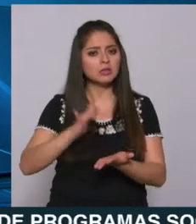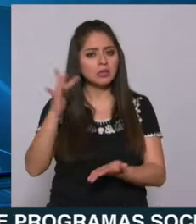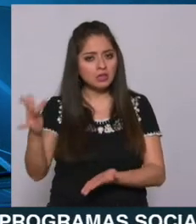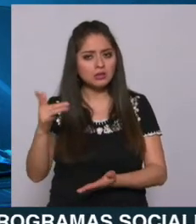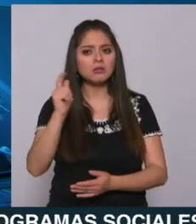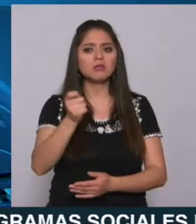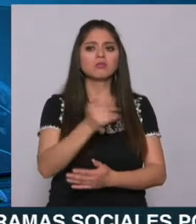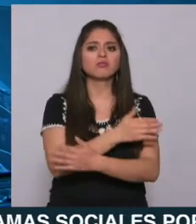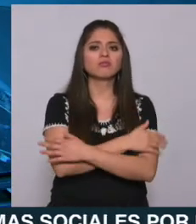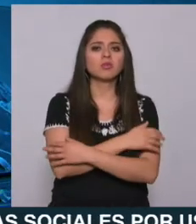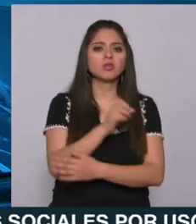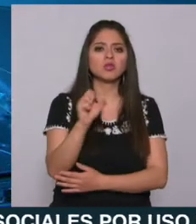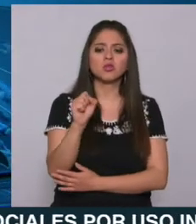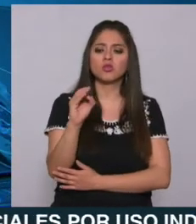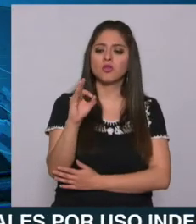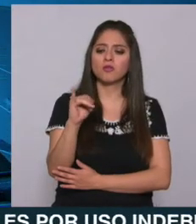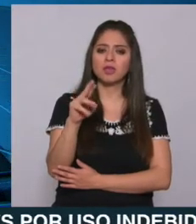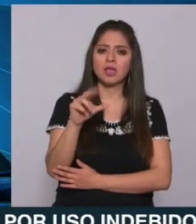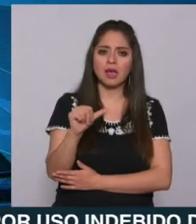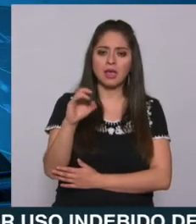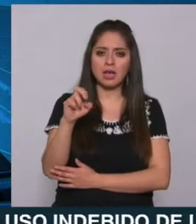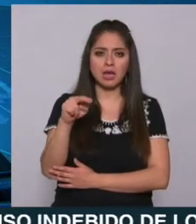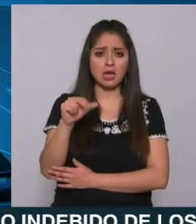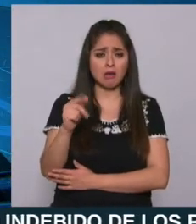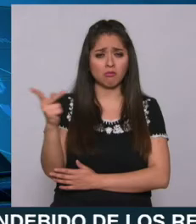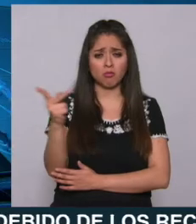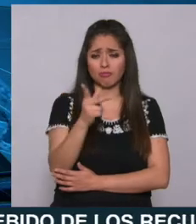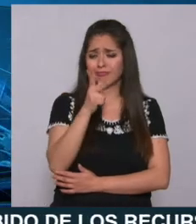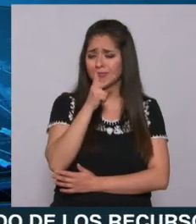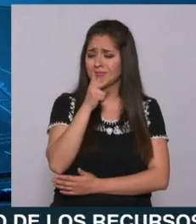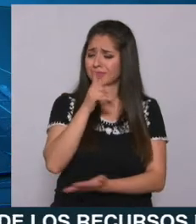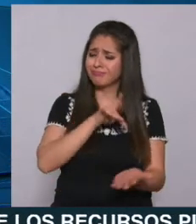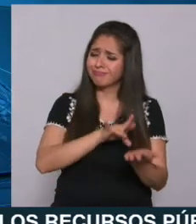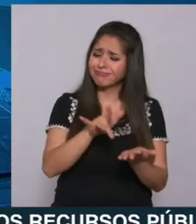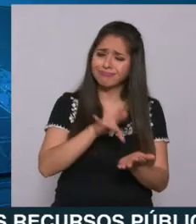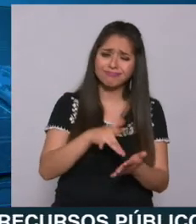a Sofía Elena por unos papás tan solidarios y activos como ustedes. Un gusto haberlos recibido. Gracias. Gracias.